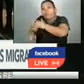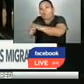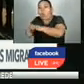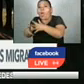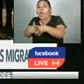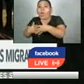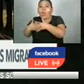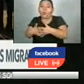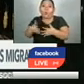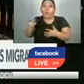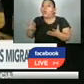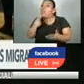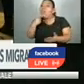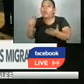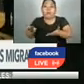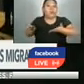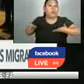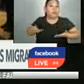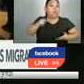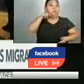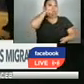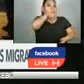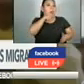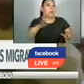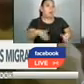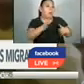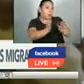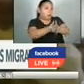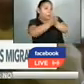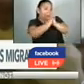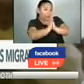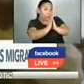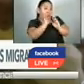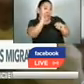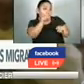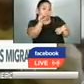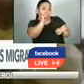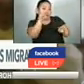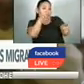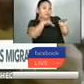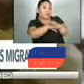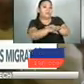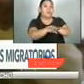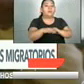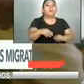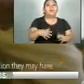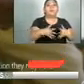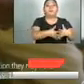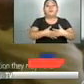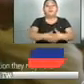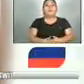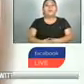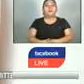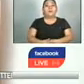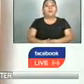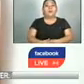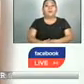alguien que fuja como patrocinador al momento de solicitar un ingreso temporal humanitario a Estados Unidos